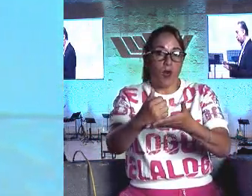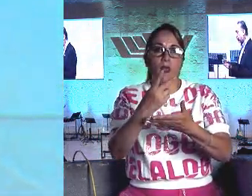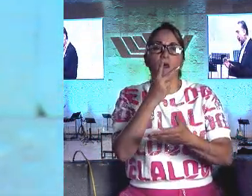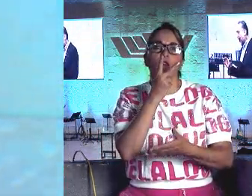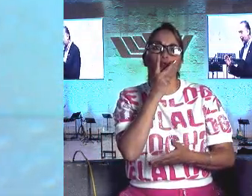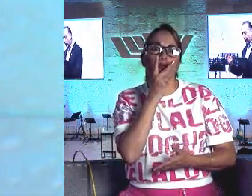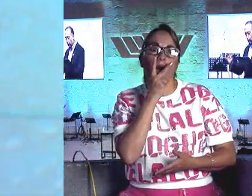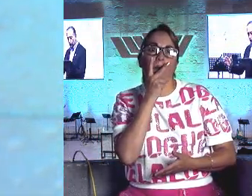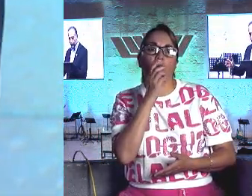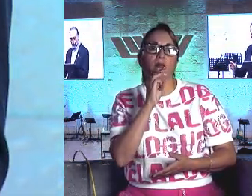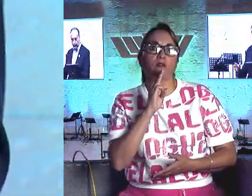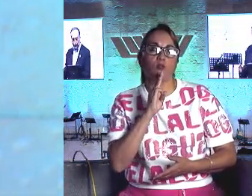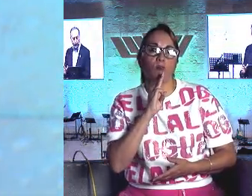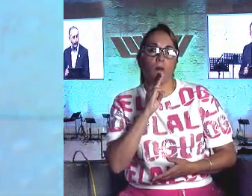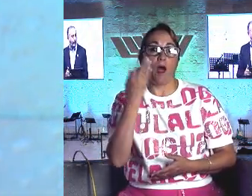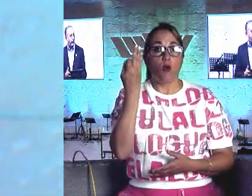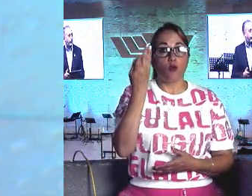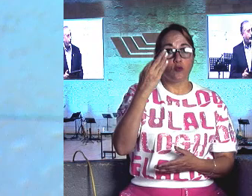había encargado